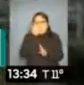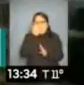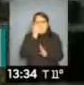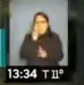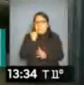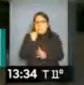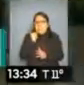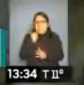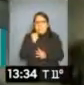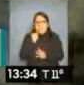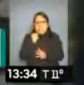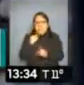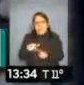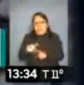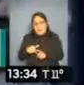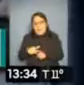pesos,